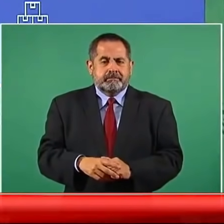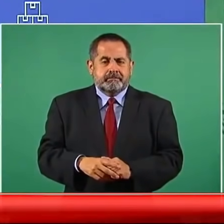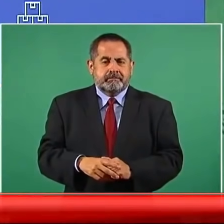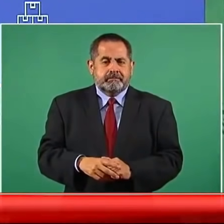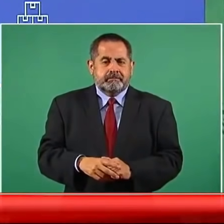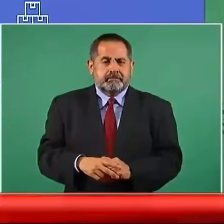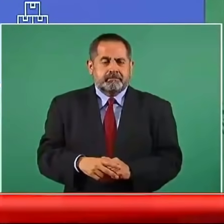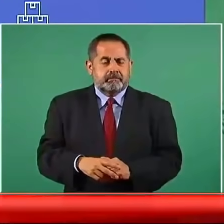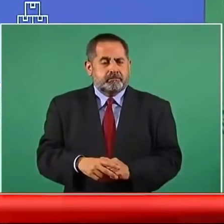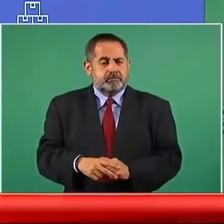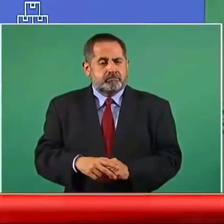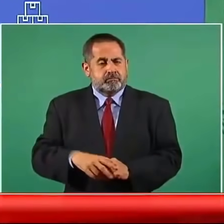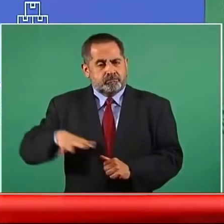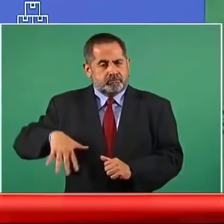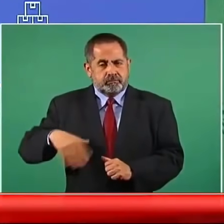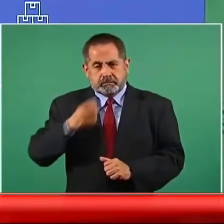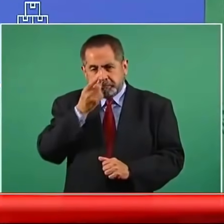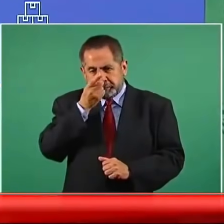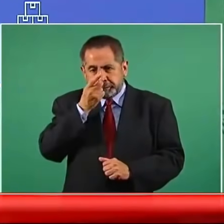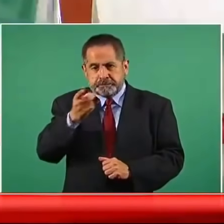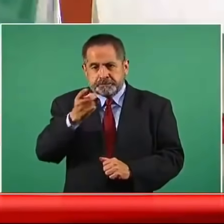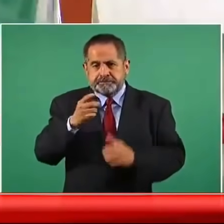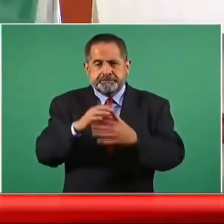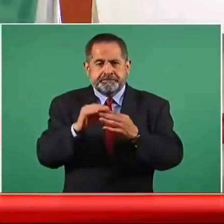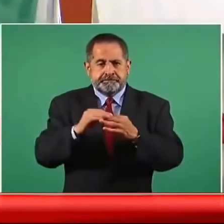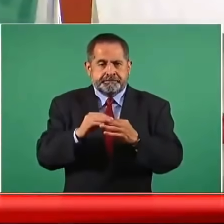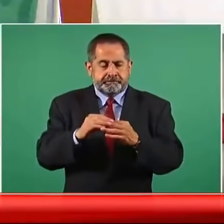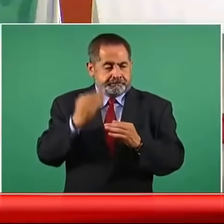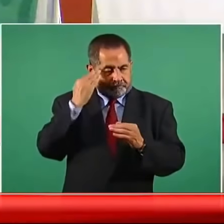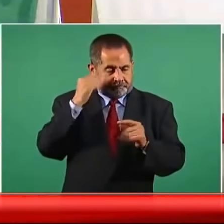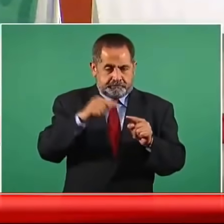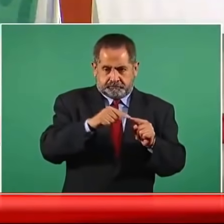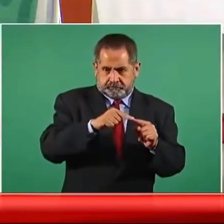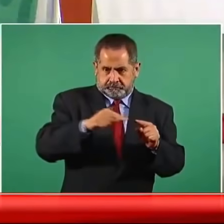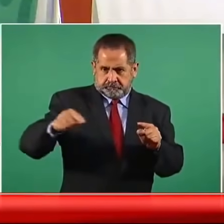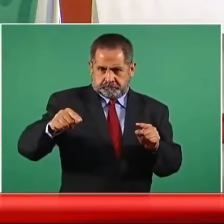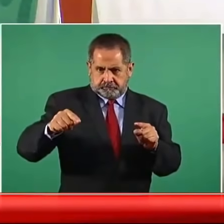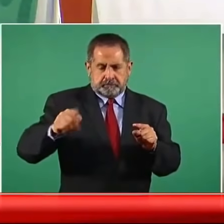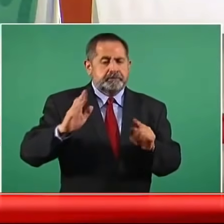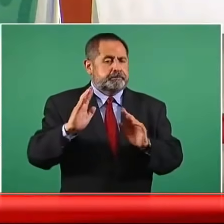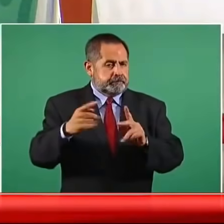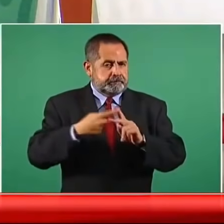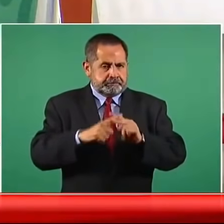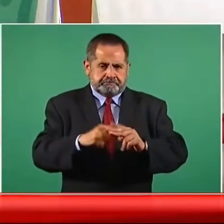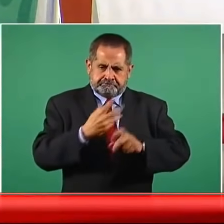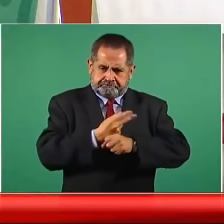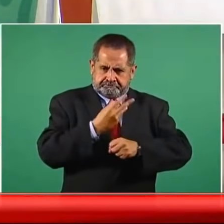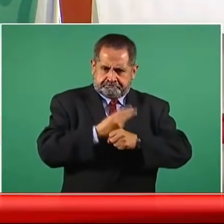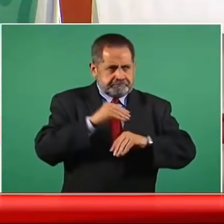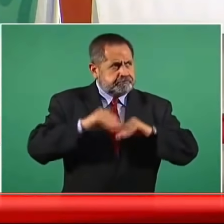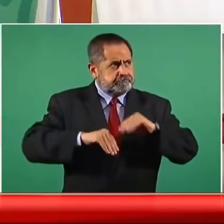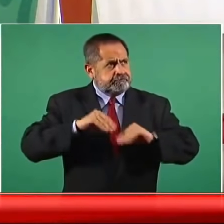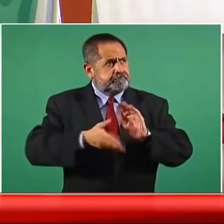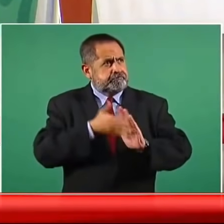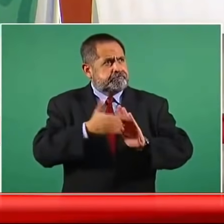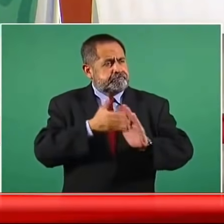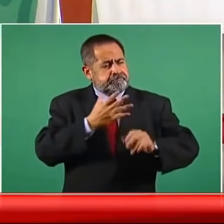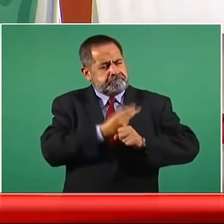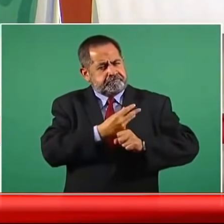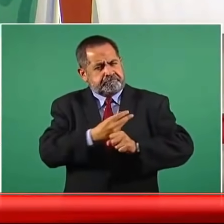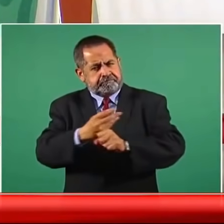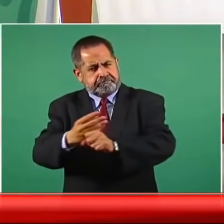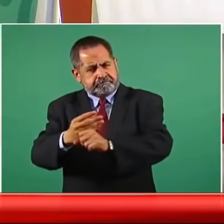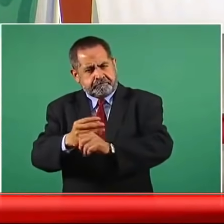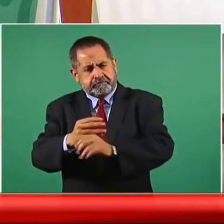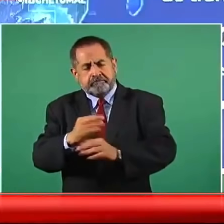Les decía de que este es un tramo, aquí ya están trabajando. Este tramo está a